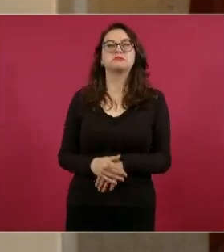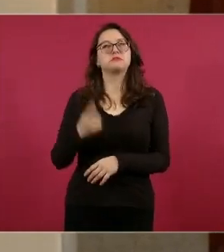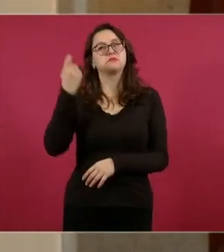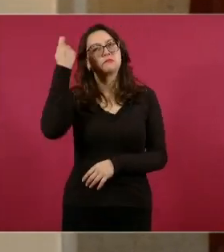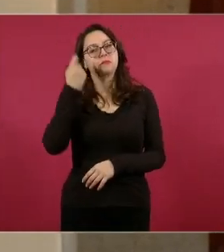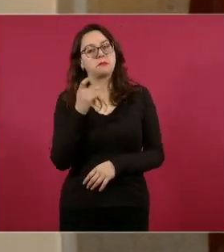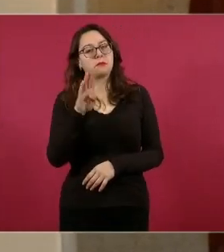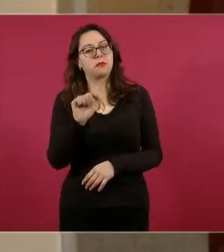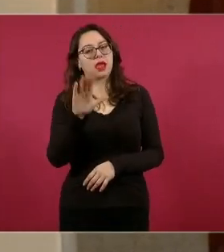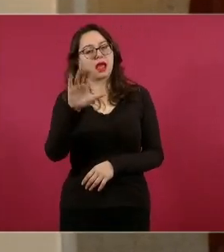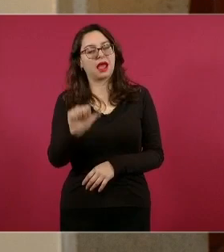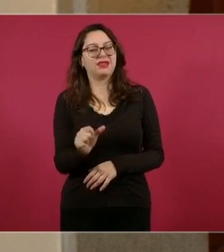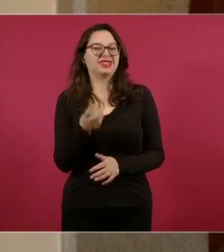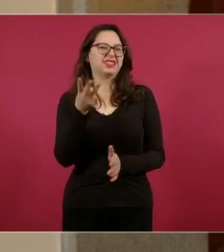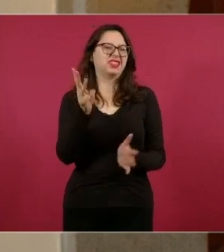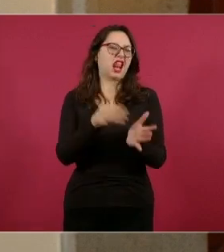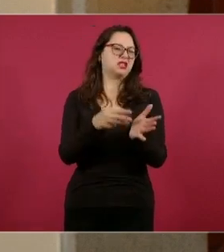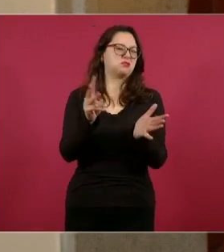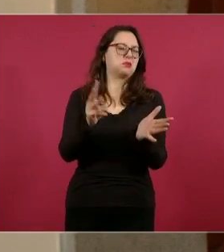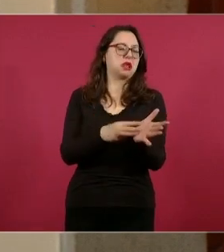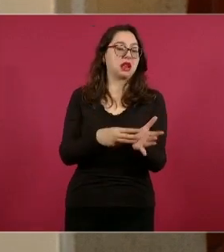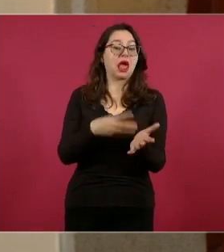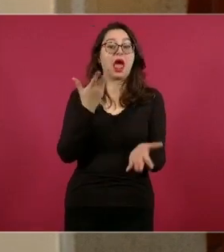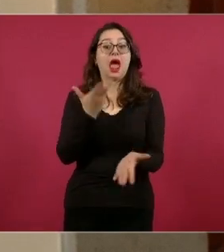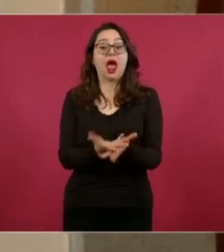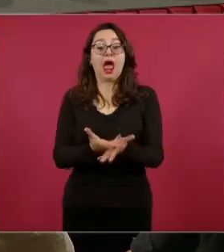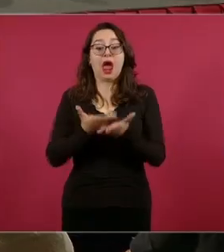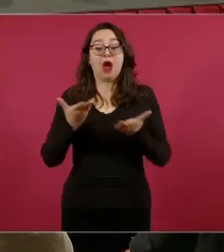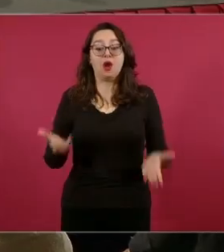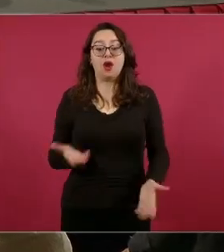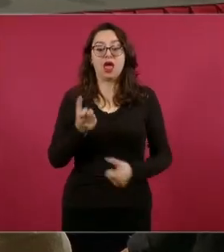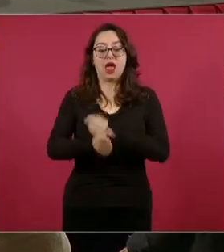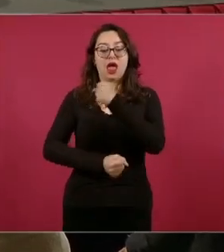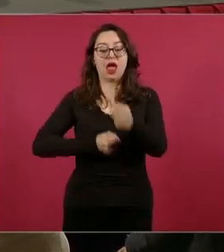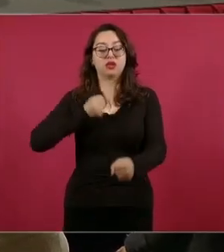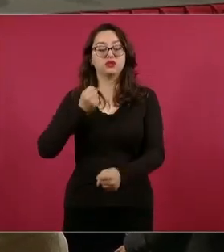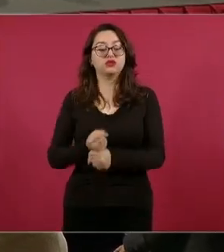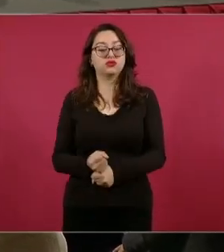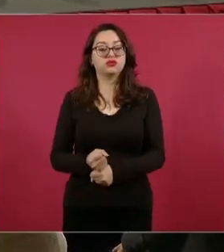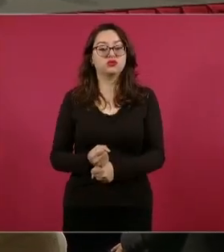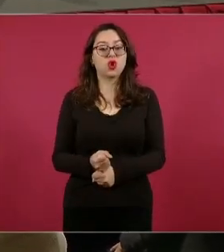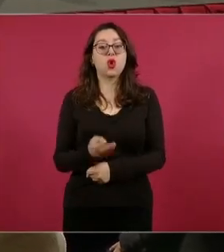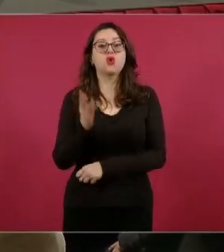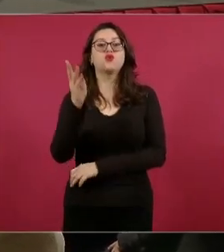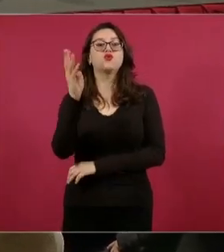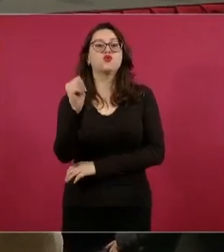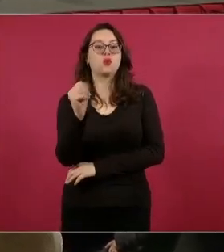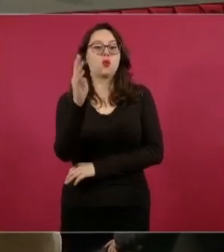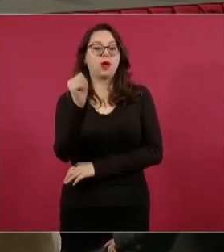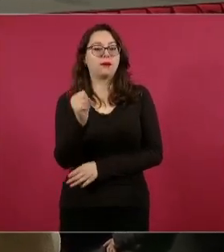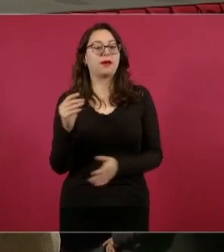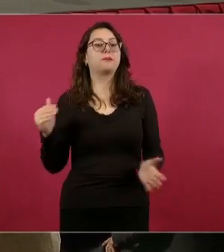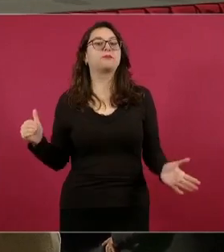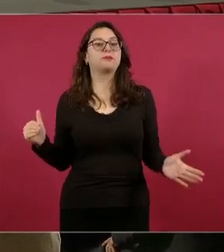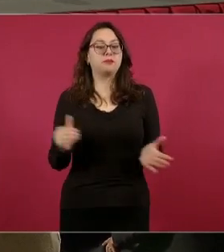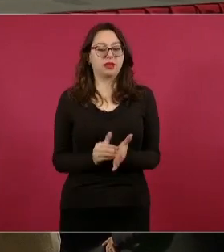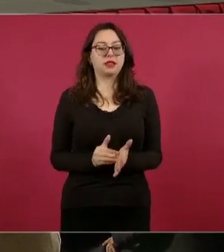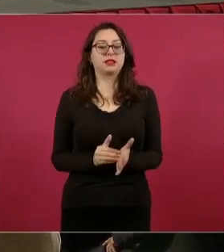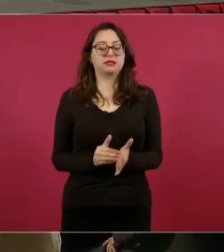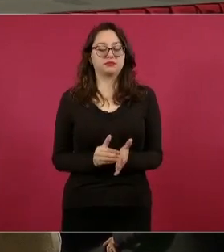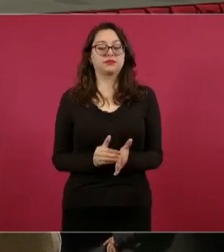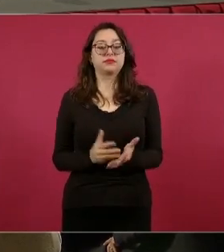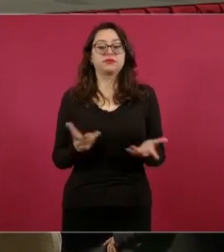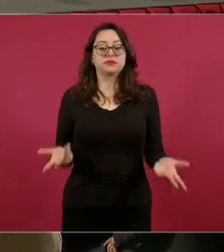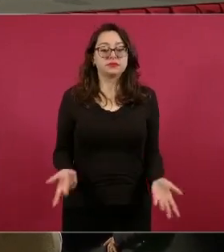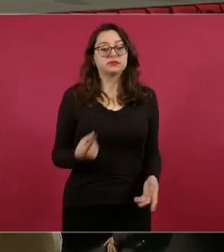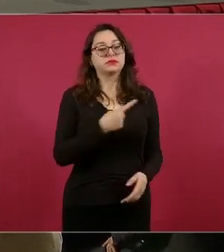becas. Este año 2023 van a ser más de 9.000 las que se ofrezcan a los médicos y médicas especialistas